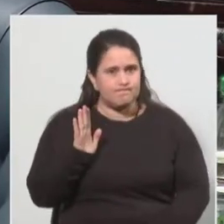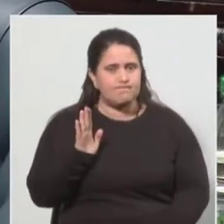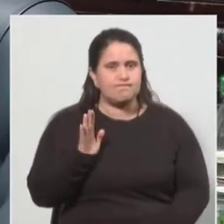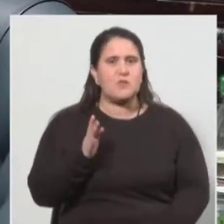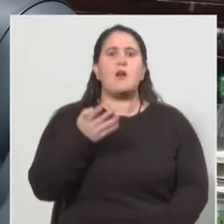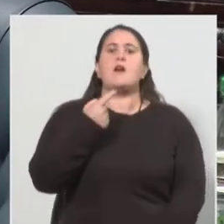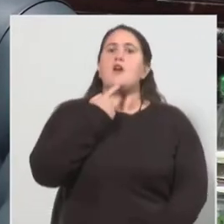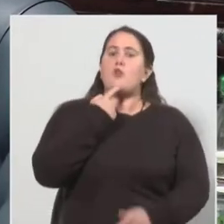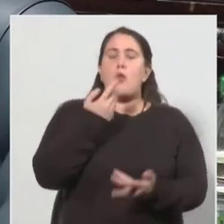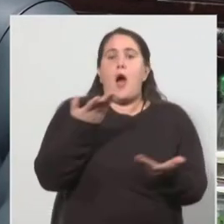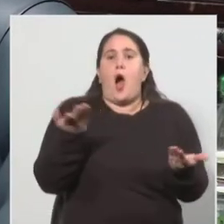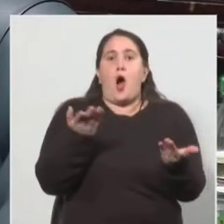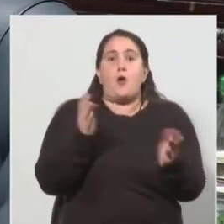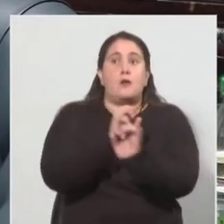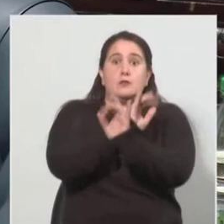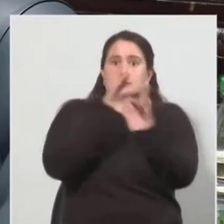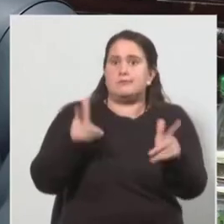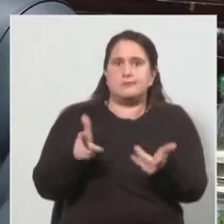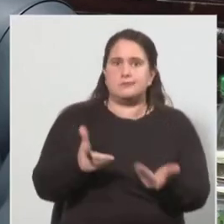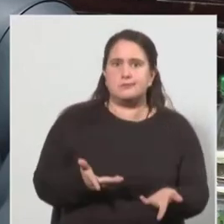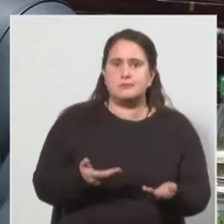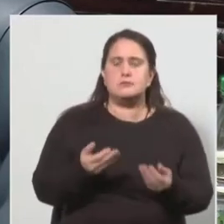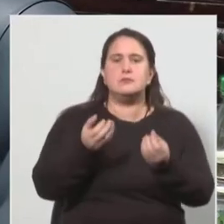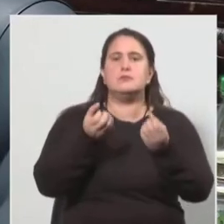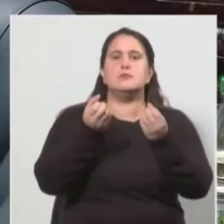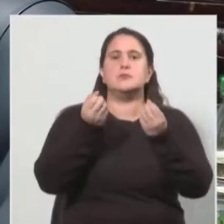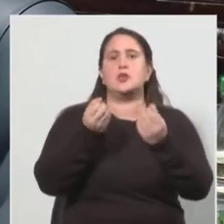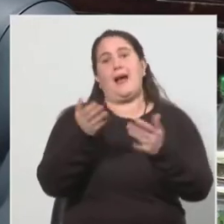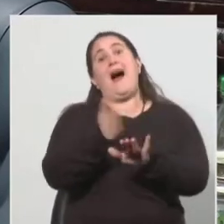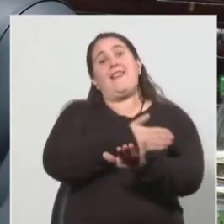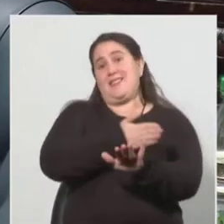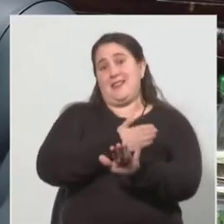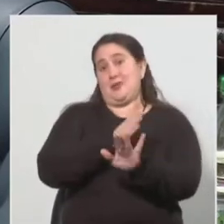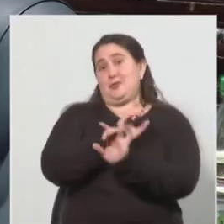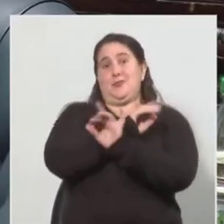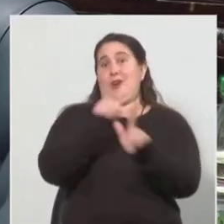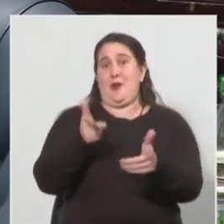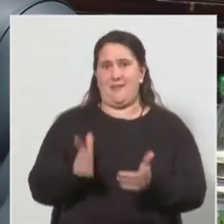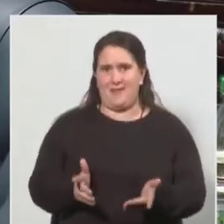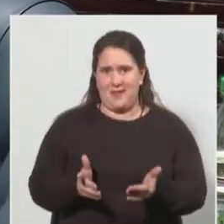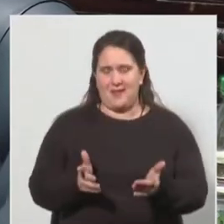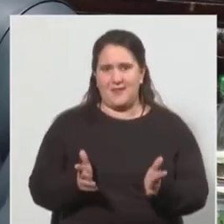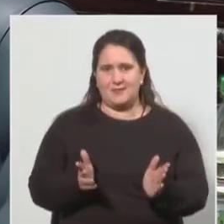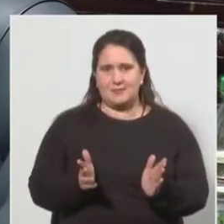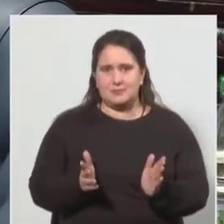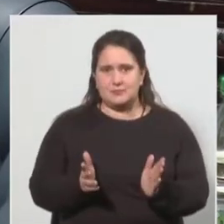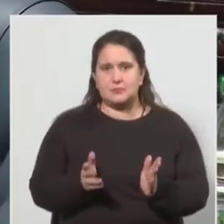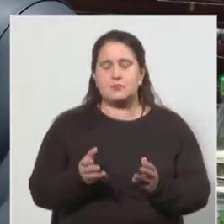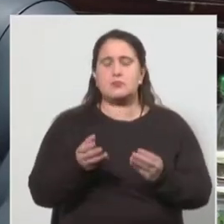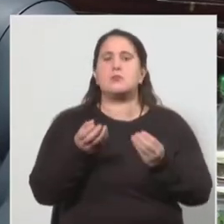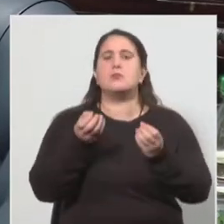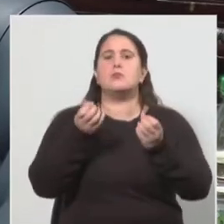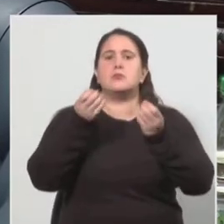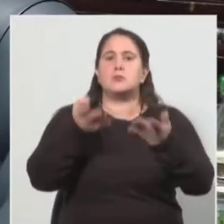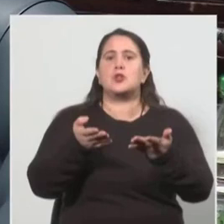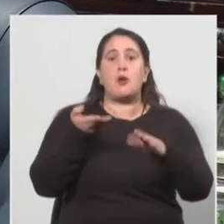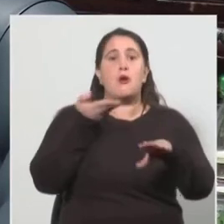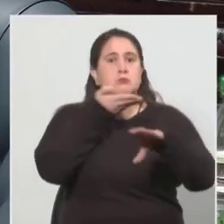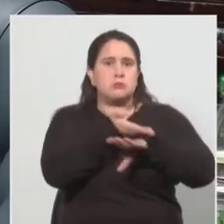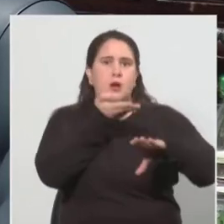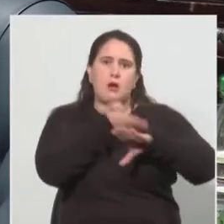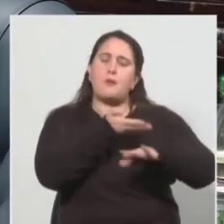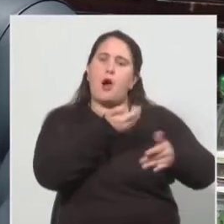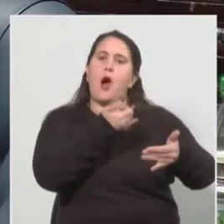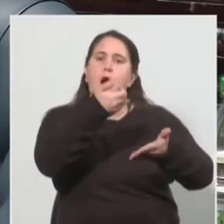no podemos esclarecer, que no pudimos esclarecer, mejor dicho, porque ante los pedidos